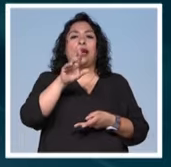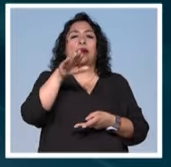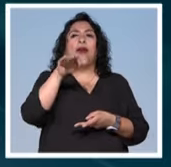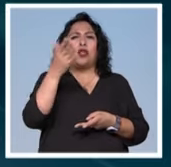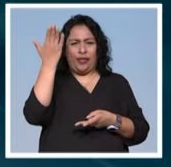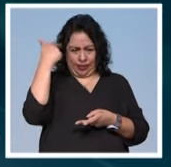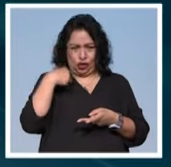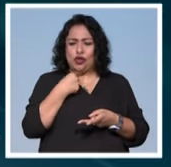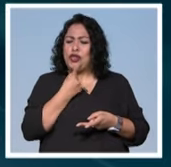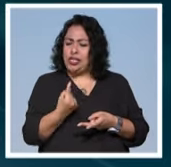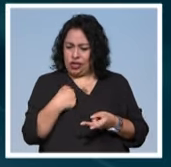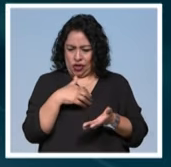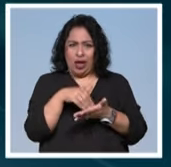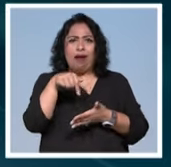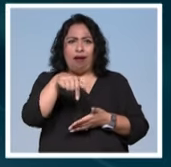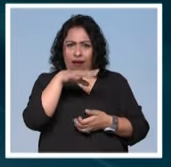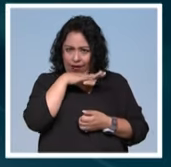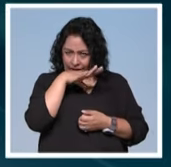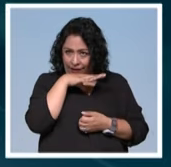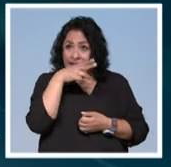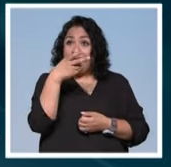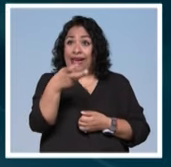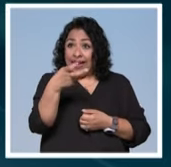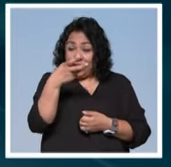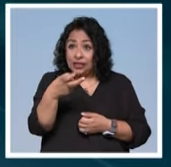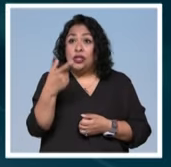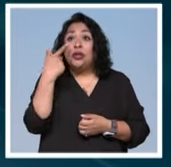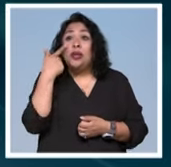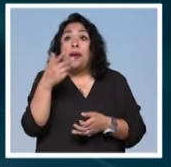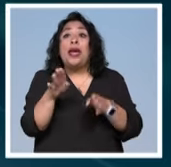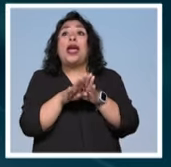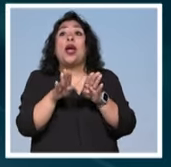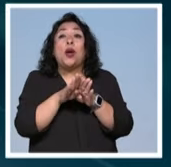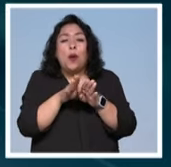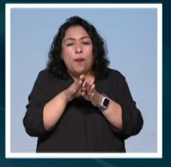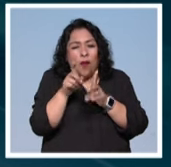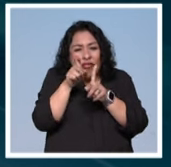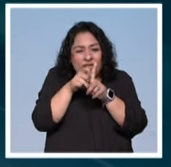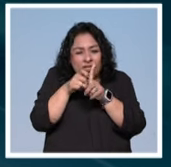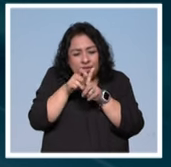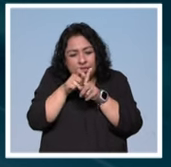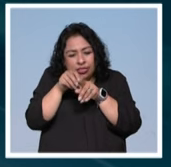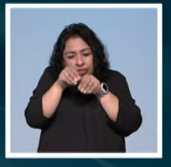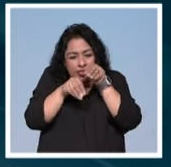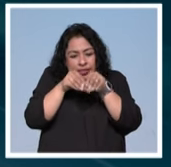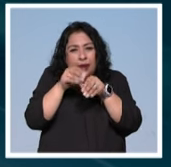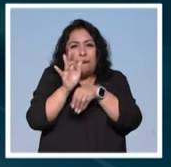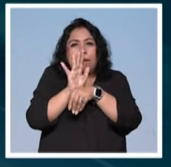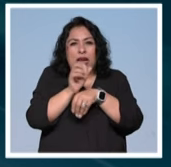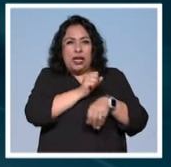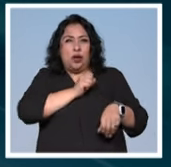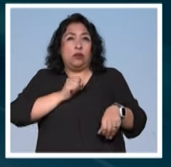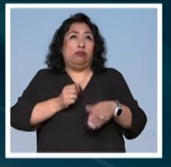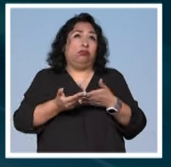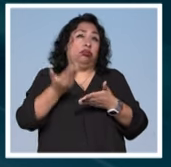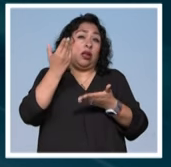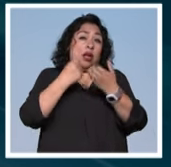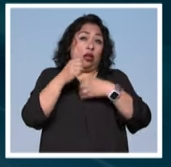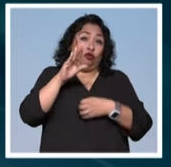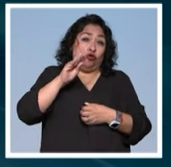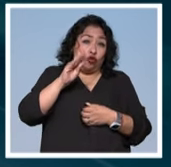niño así que están aquí esos momentos y se ve cómo se hacía la animación de una película de superhéroes en los años